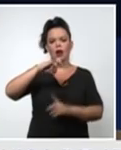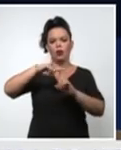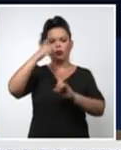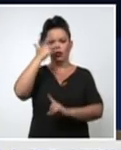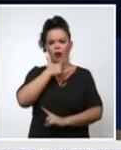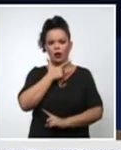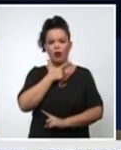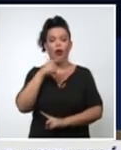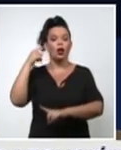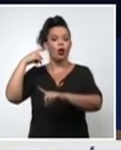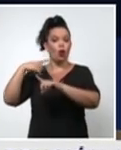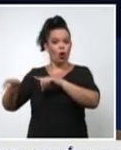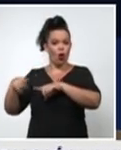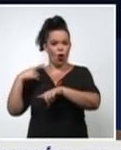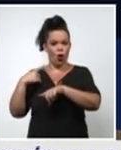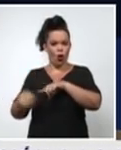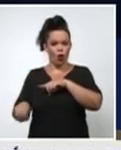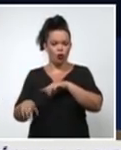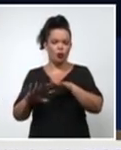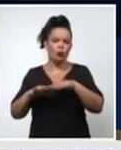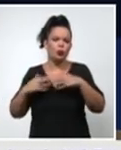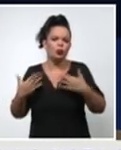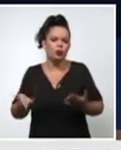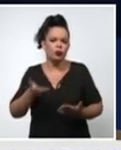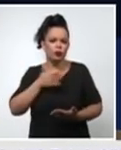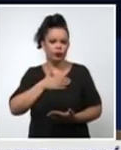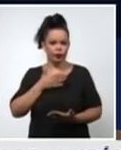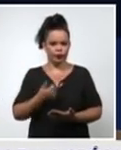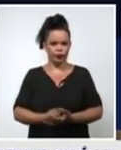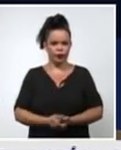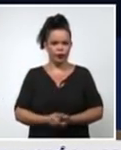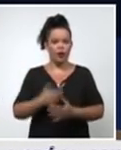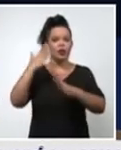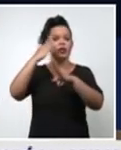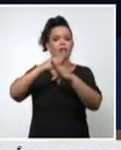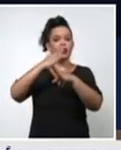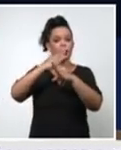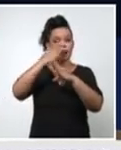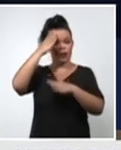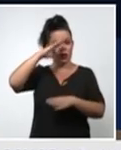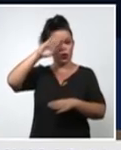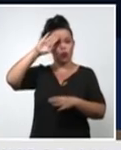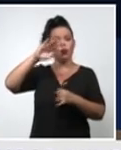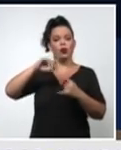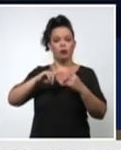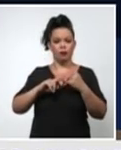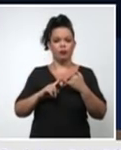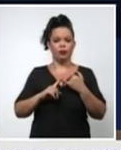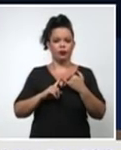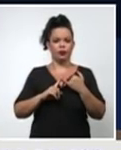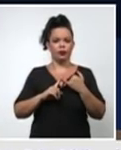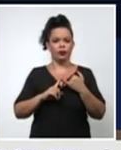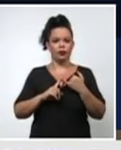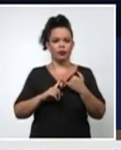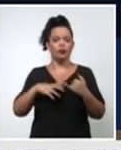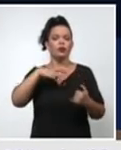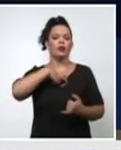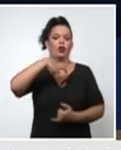importados pertenecen a Santiago de Cuba, con 2